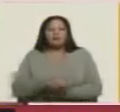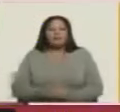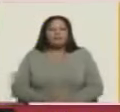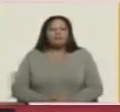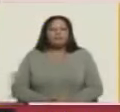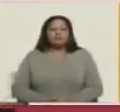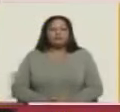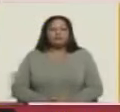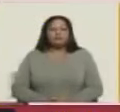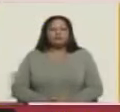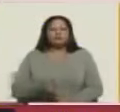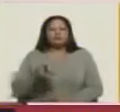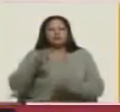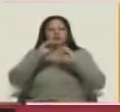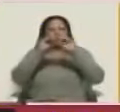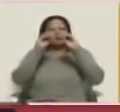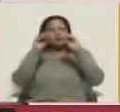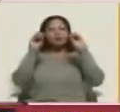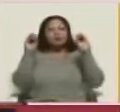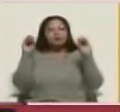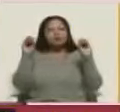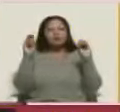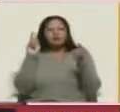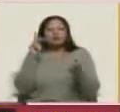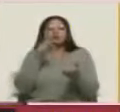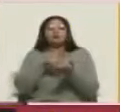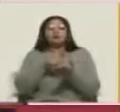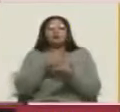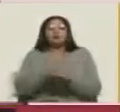A esa convocatoria asistieron